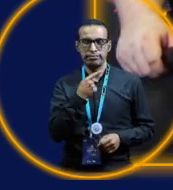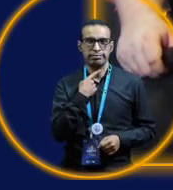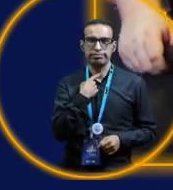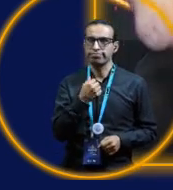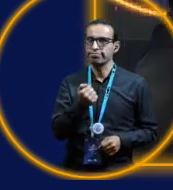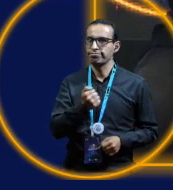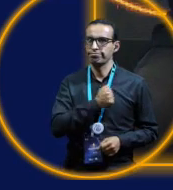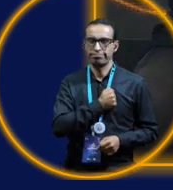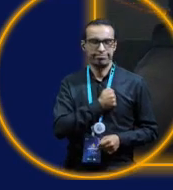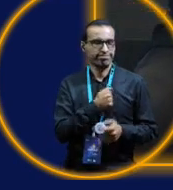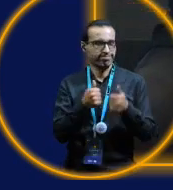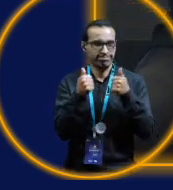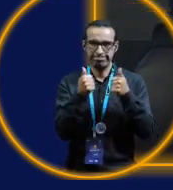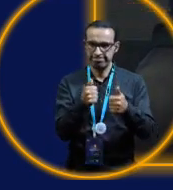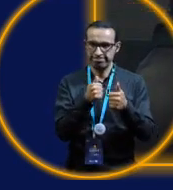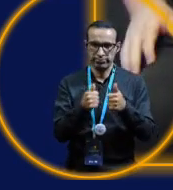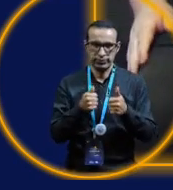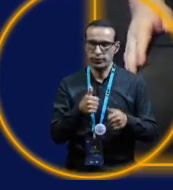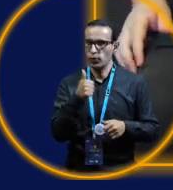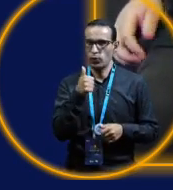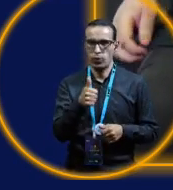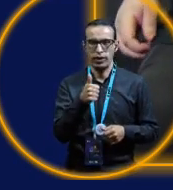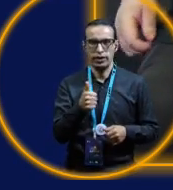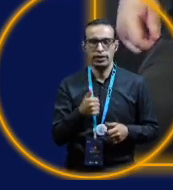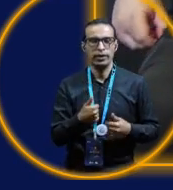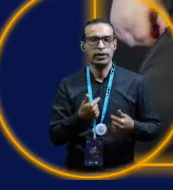yo soy como